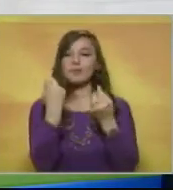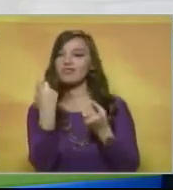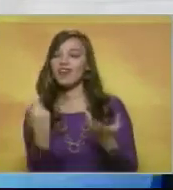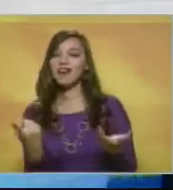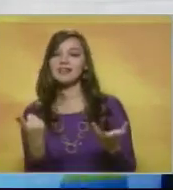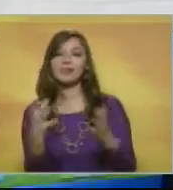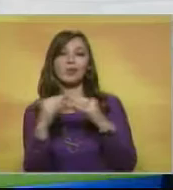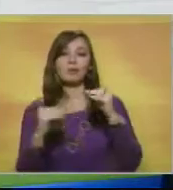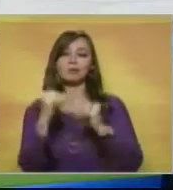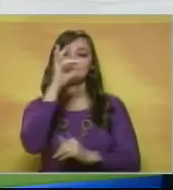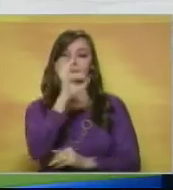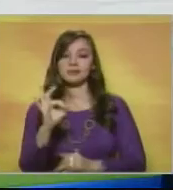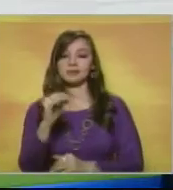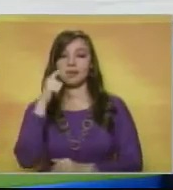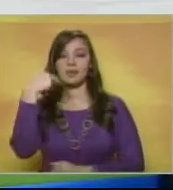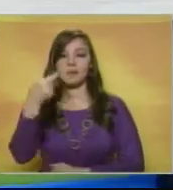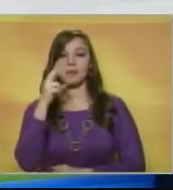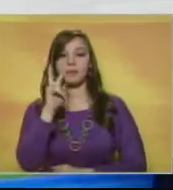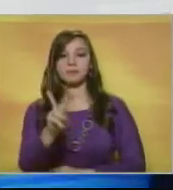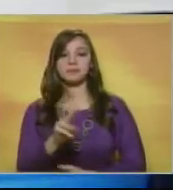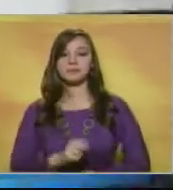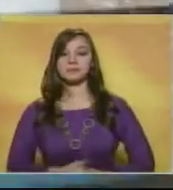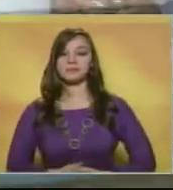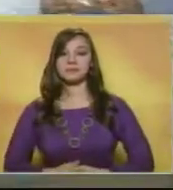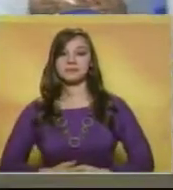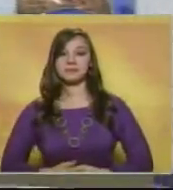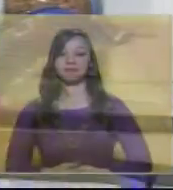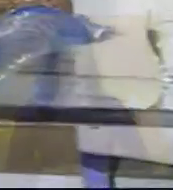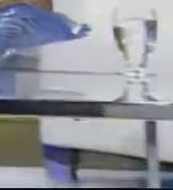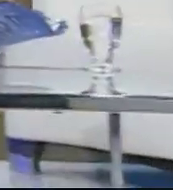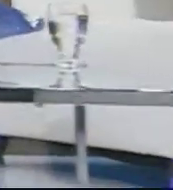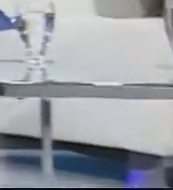esos temas los abordaremos.